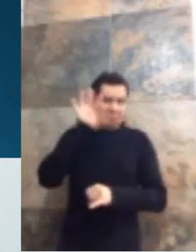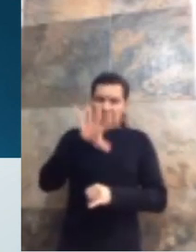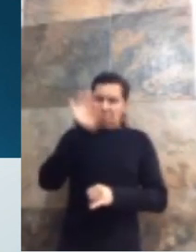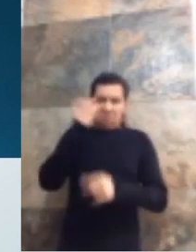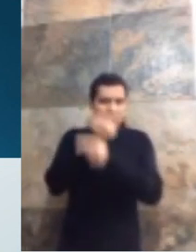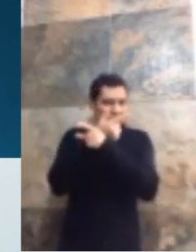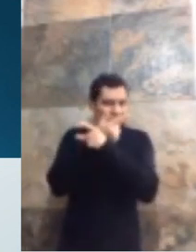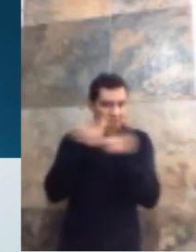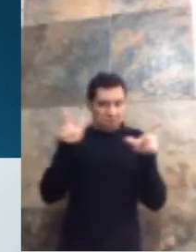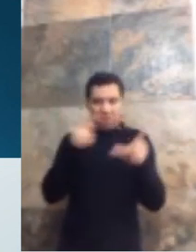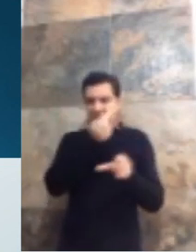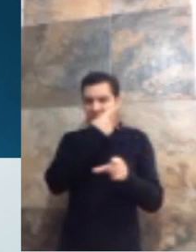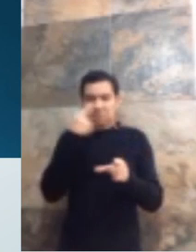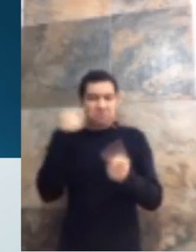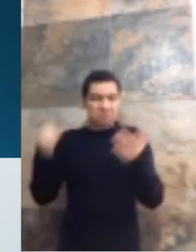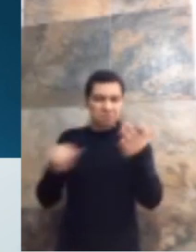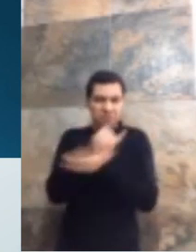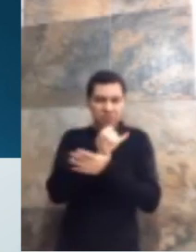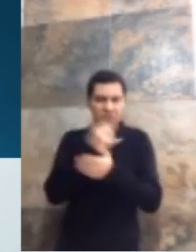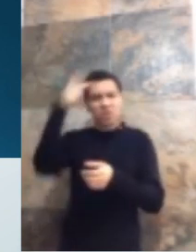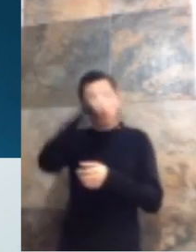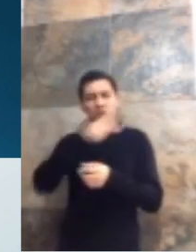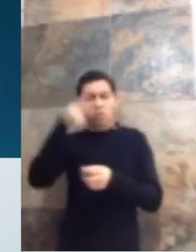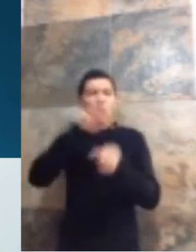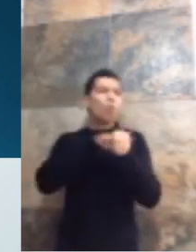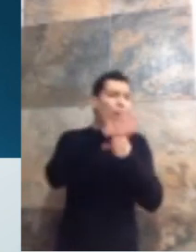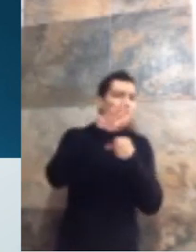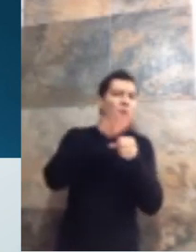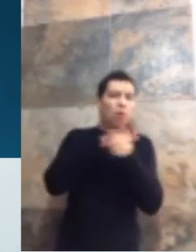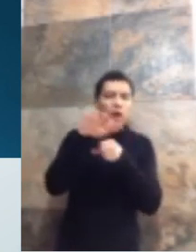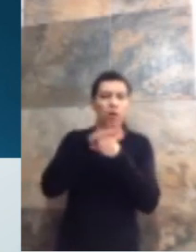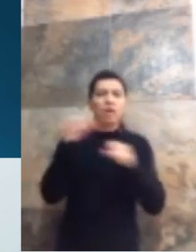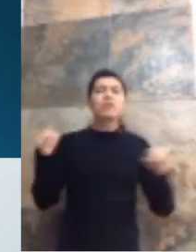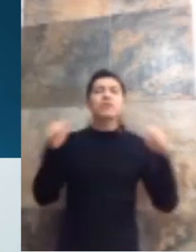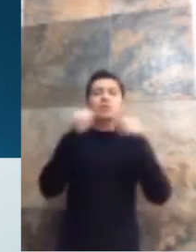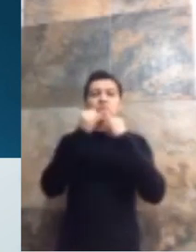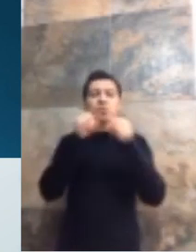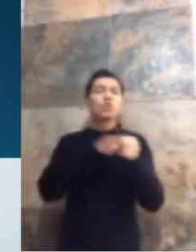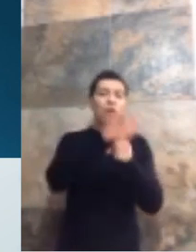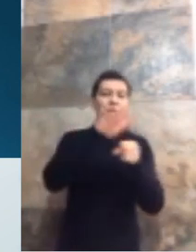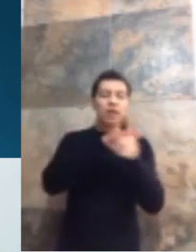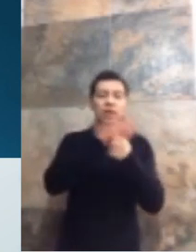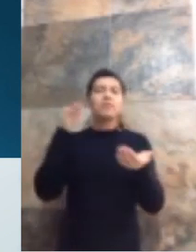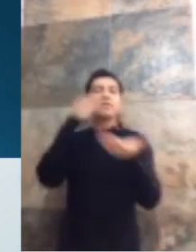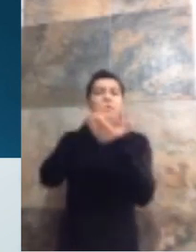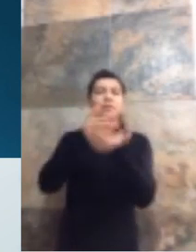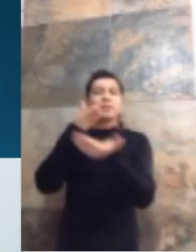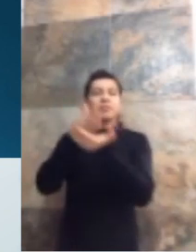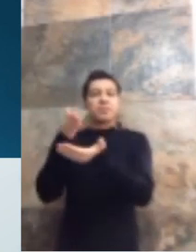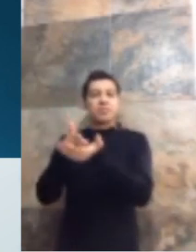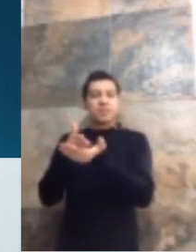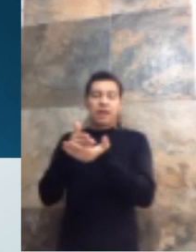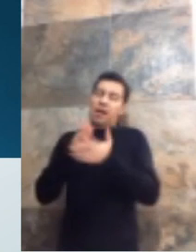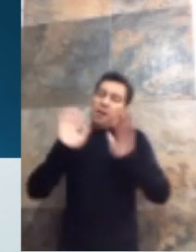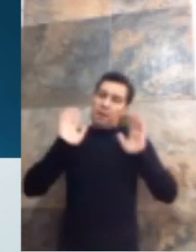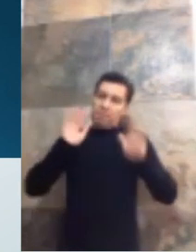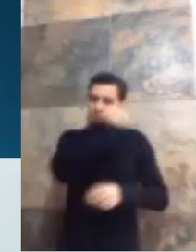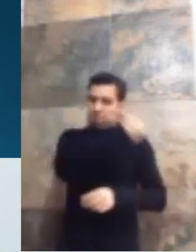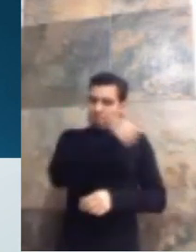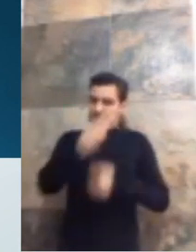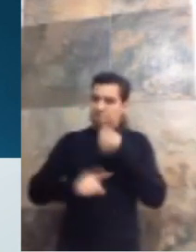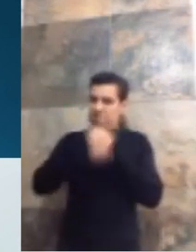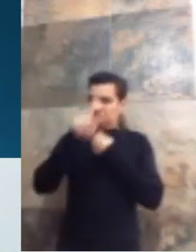más problemas que otros y hay personas que tienen problemas muy específicos, y lo que estamos mostrando es un menú más o